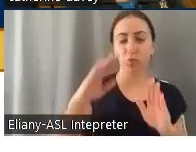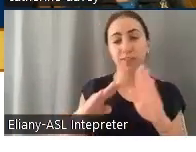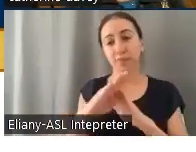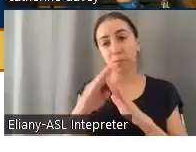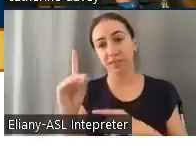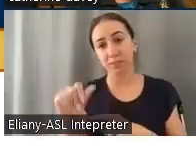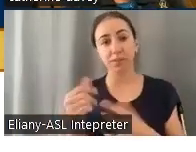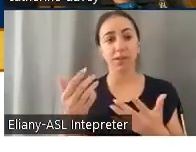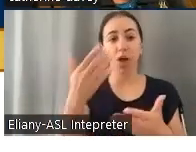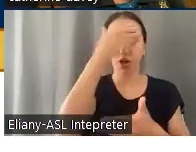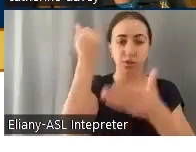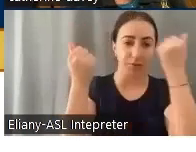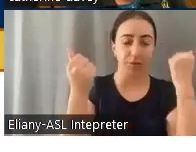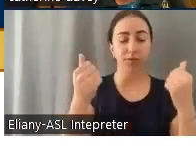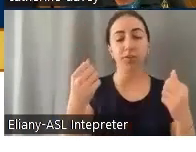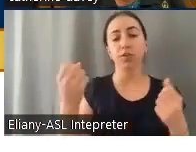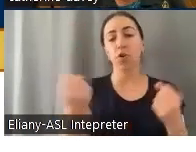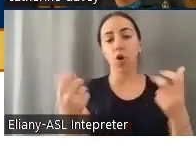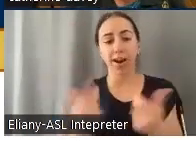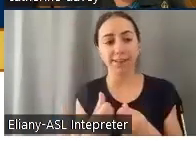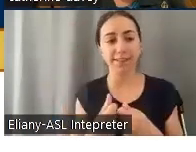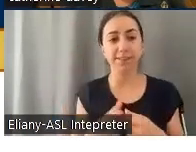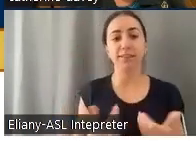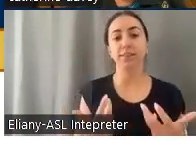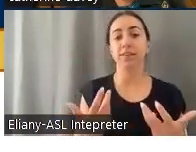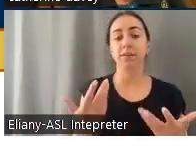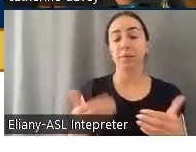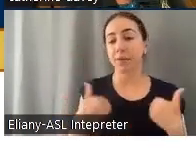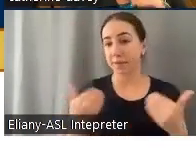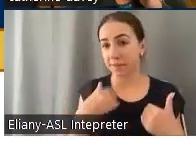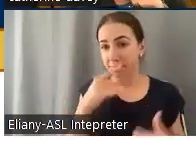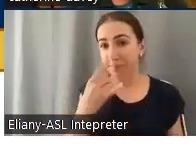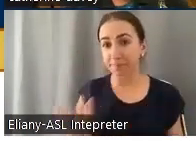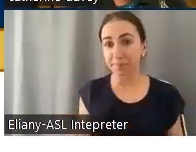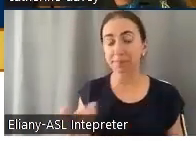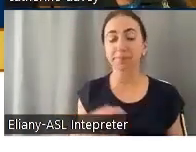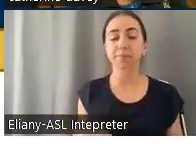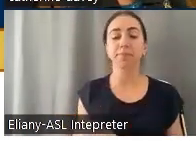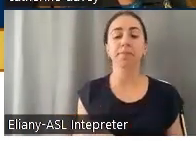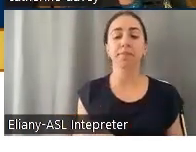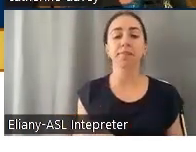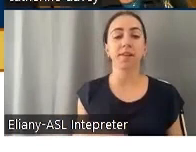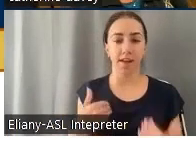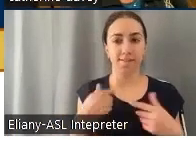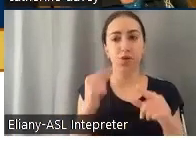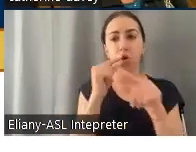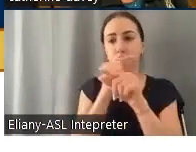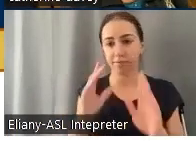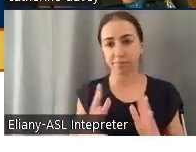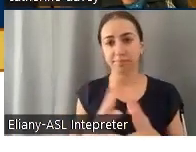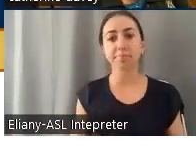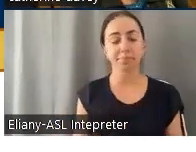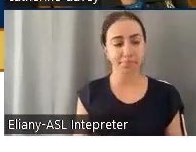solamente una capacidad de desarrollo mental, puede ser Alzheimer, demencia, un accidente automovilístico, hasta niños menores. Algunas